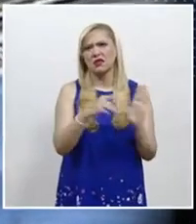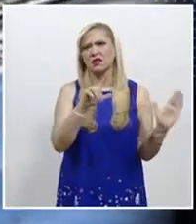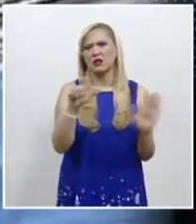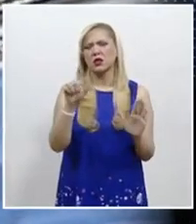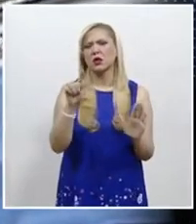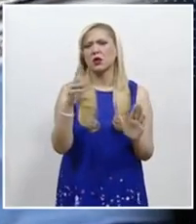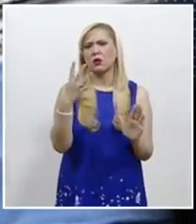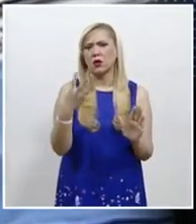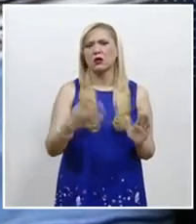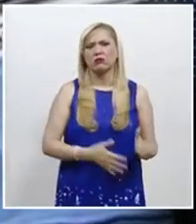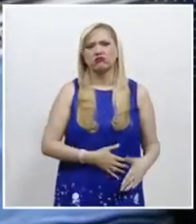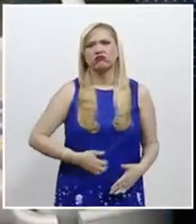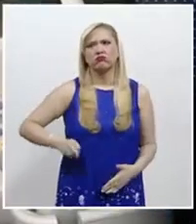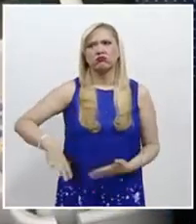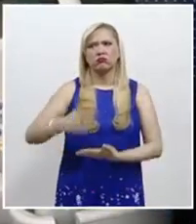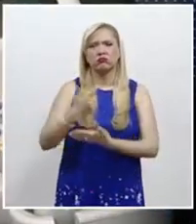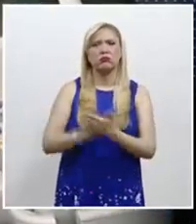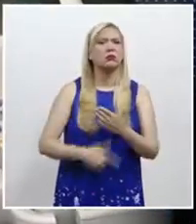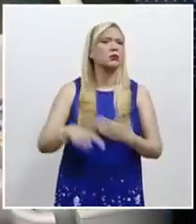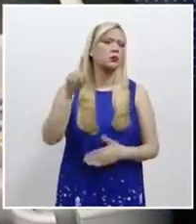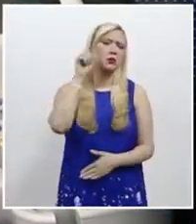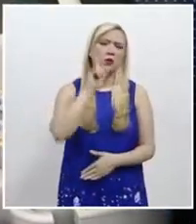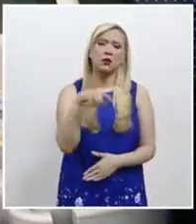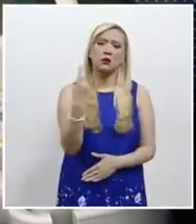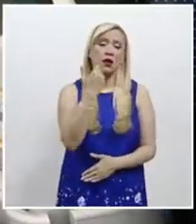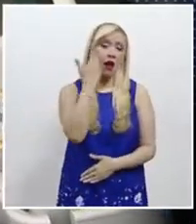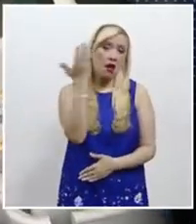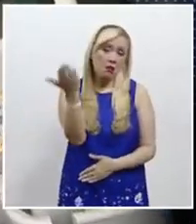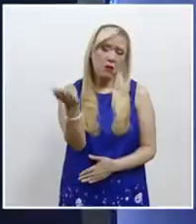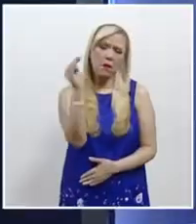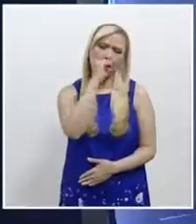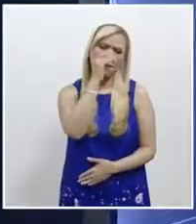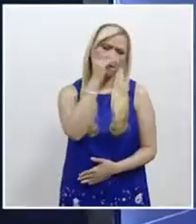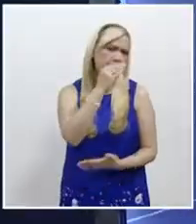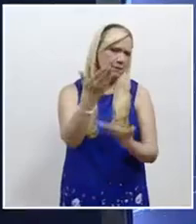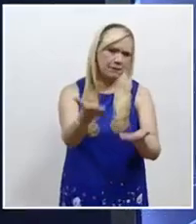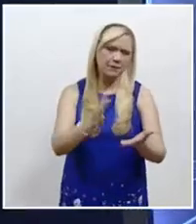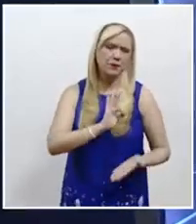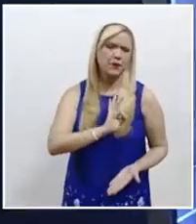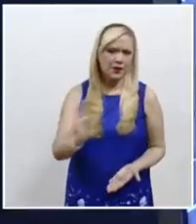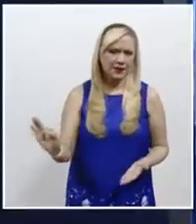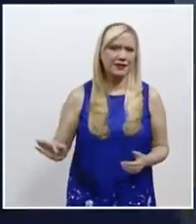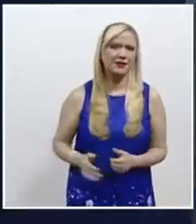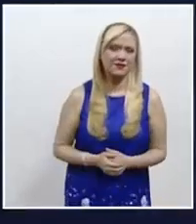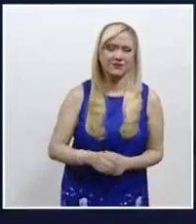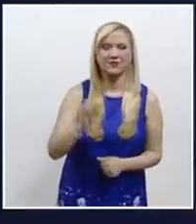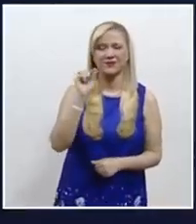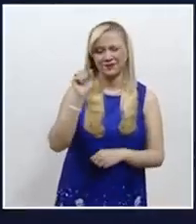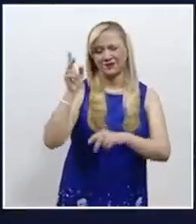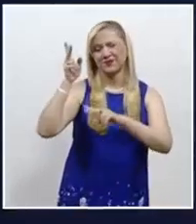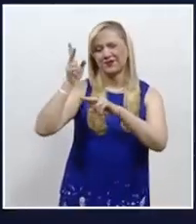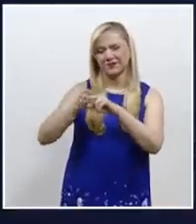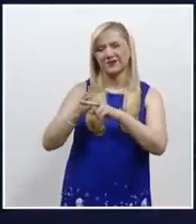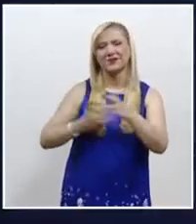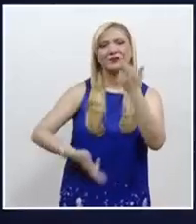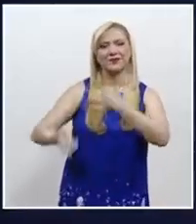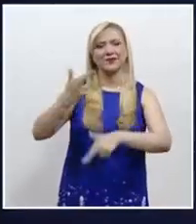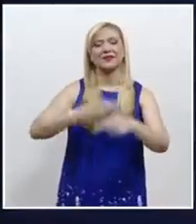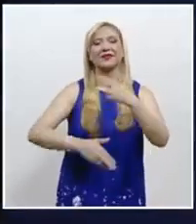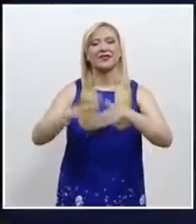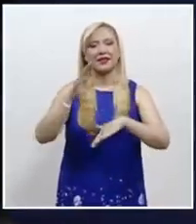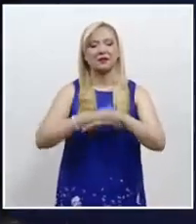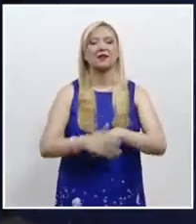es gratuito para toda mujer o persona gestante que lo solicite. Es momento de una pausa, pero no se vaya porque tenemos